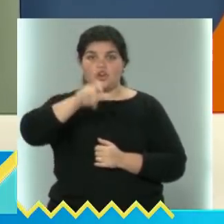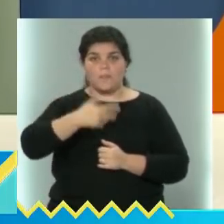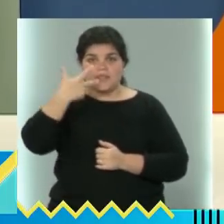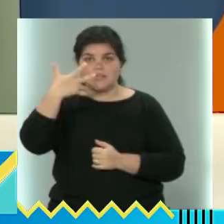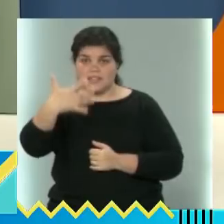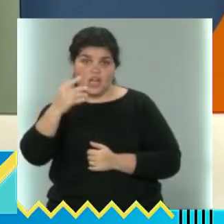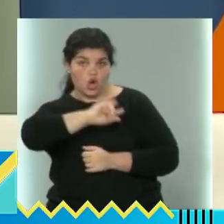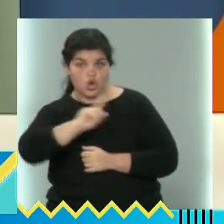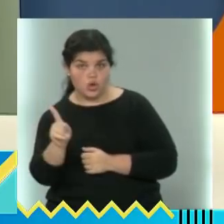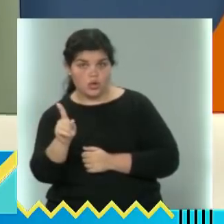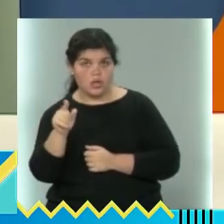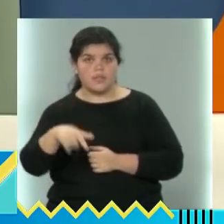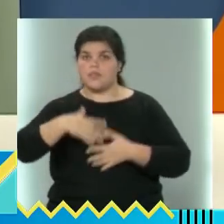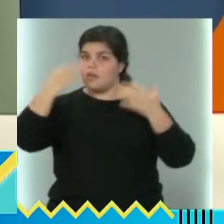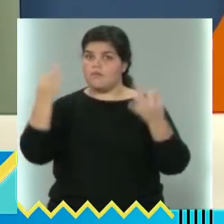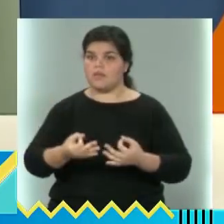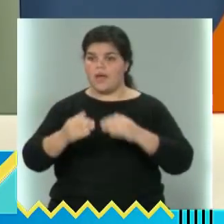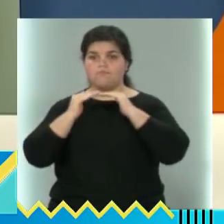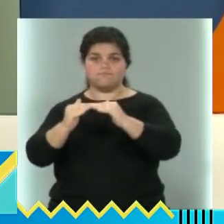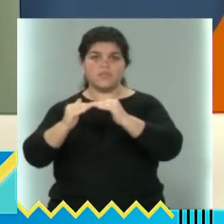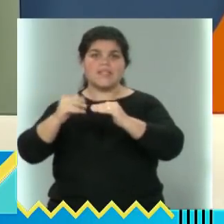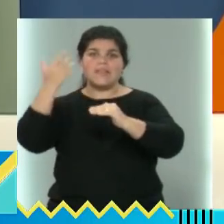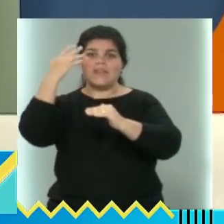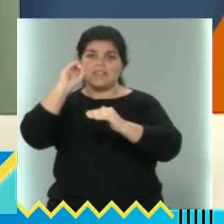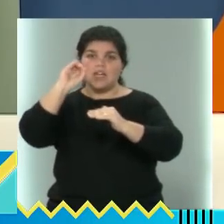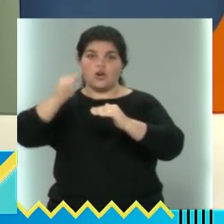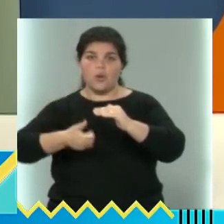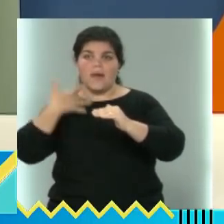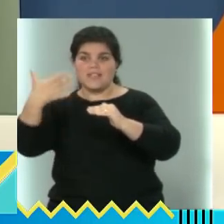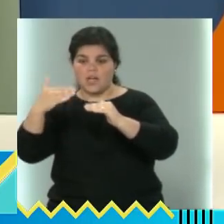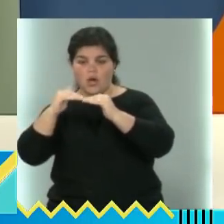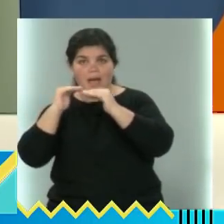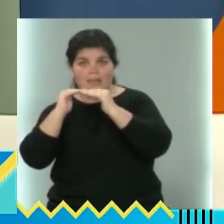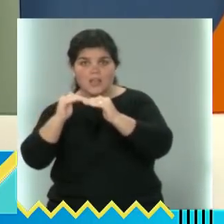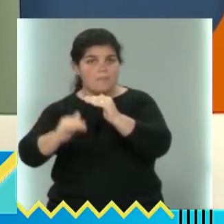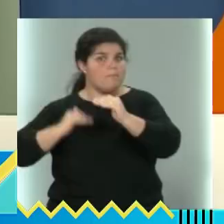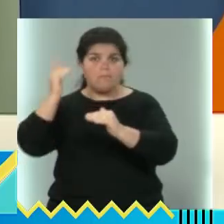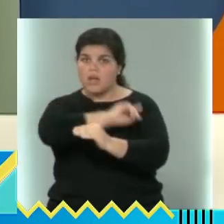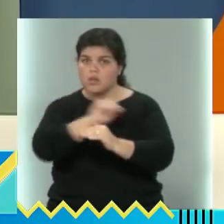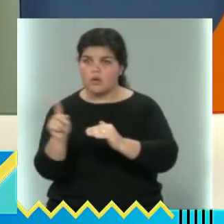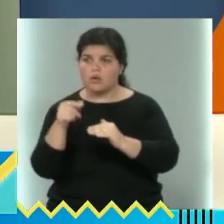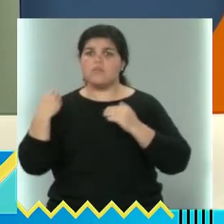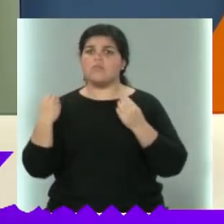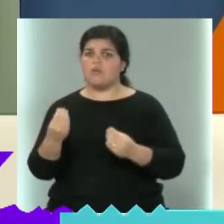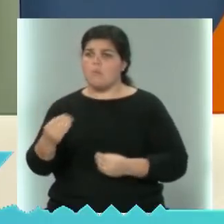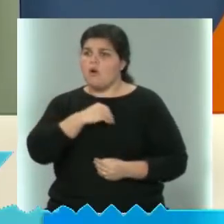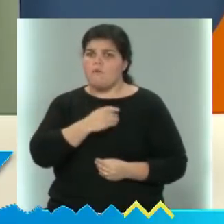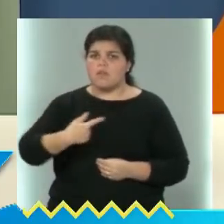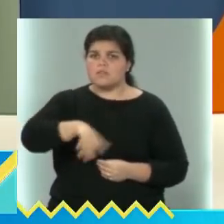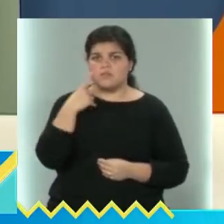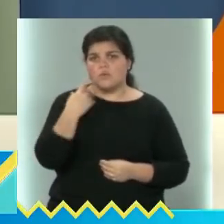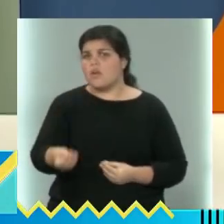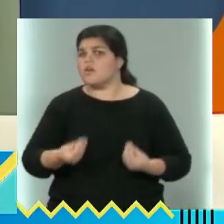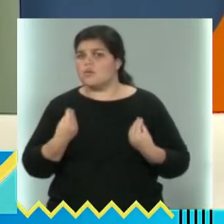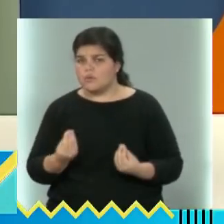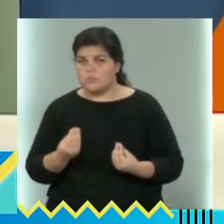irrigación, cuando claramente es 0,5. Entonces, cuando se llega a ese nivel de discusión, ¿qué confianza podemos tener los ciudadanos?